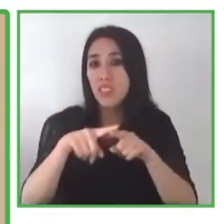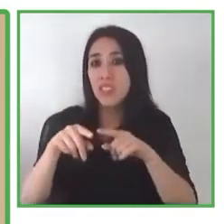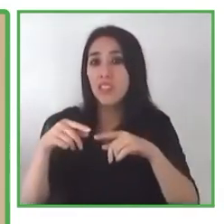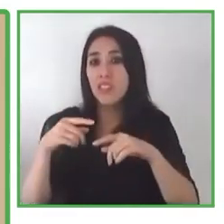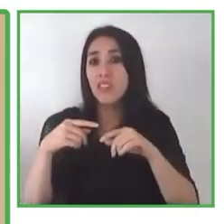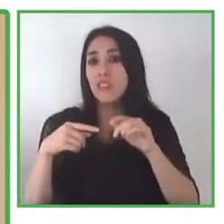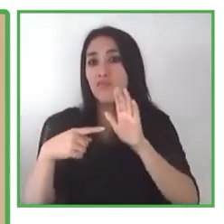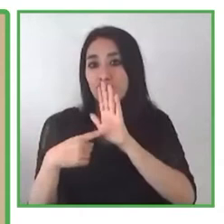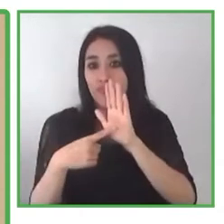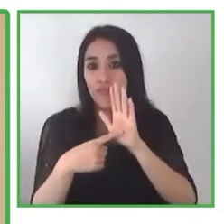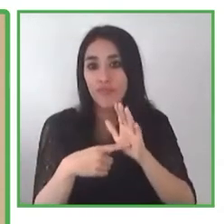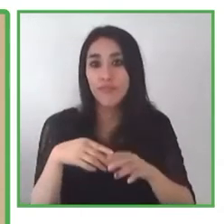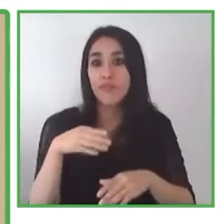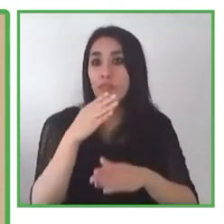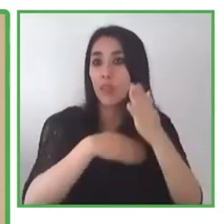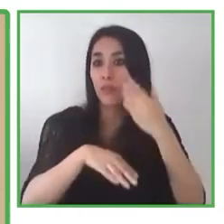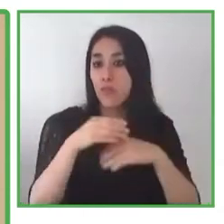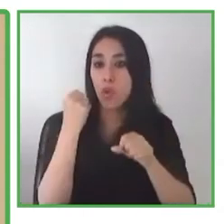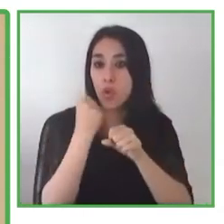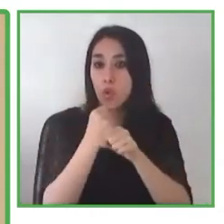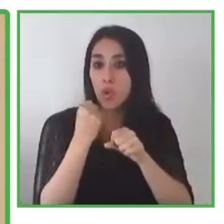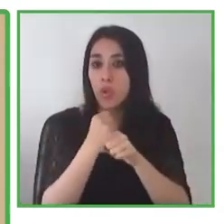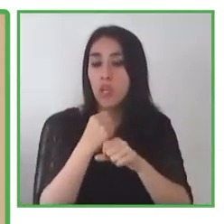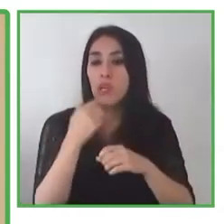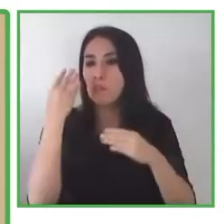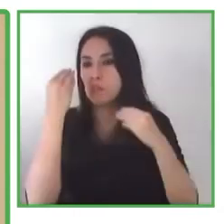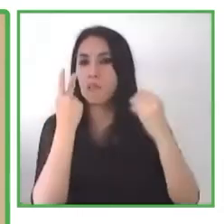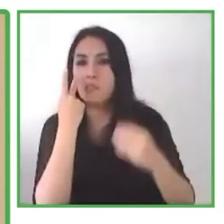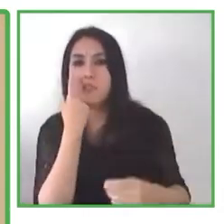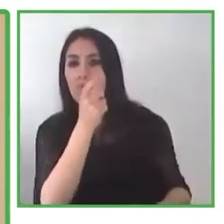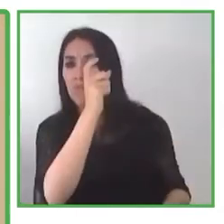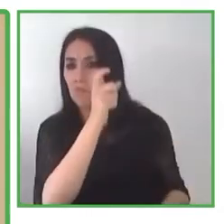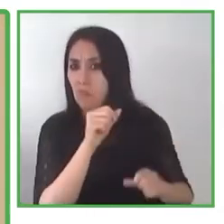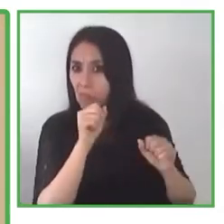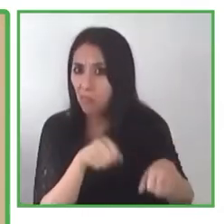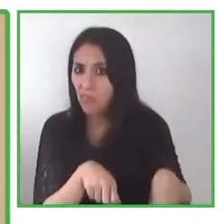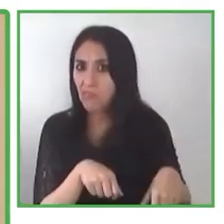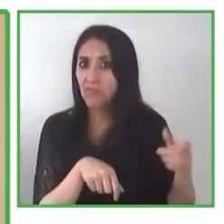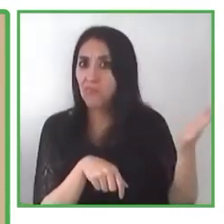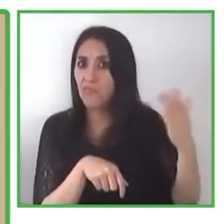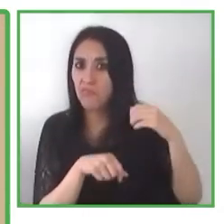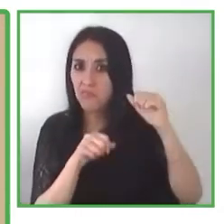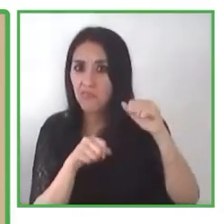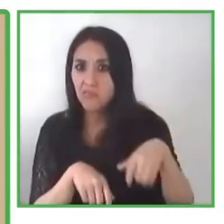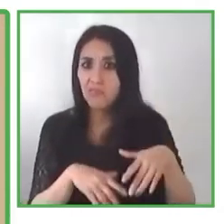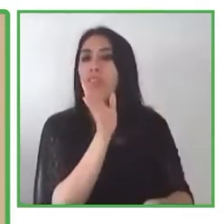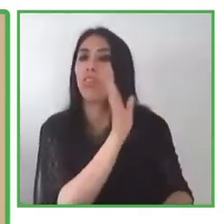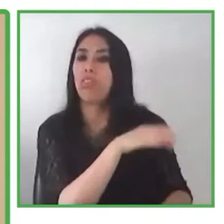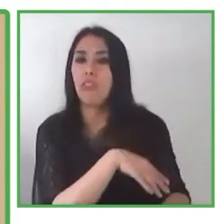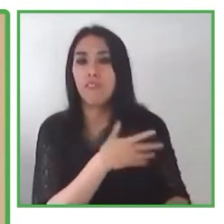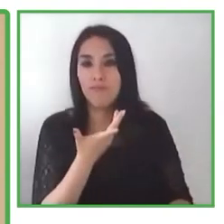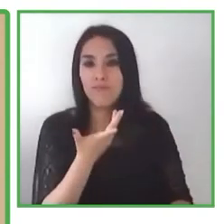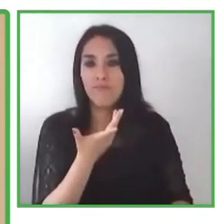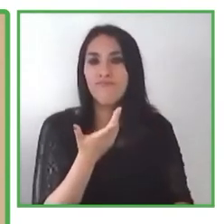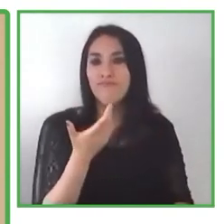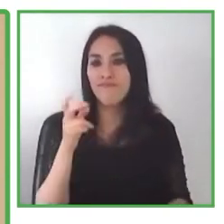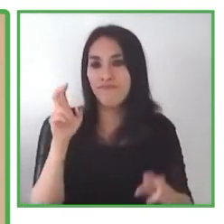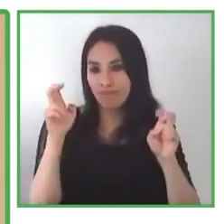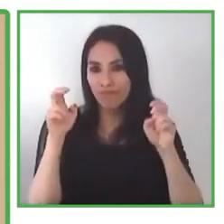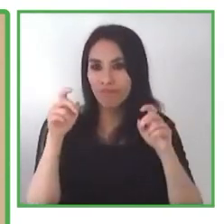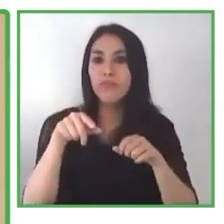contratación, incluyendo diferentes sesgos acerca de la capacidad de trabajo que tienen las personas con discapacidad, que